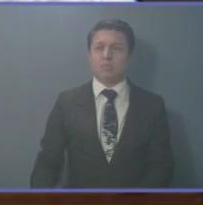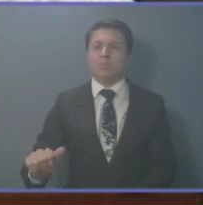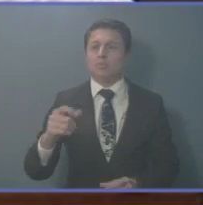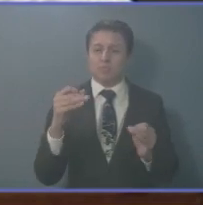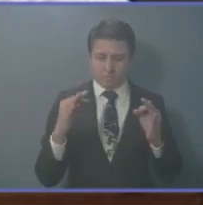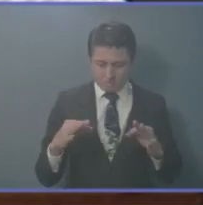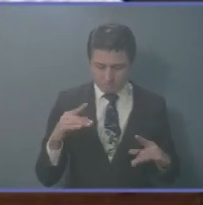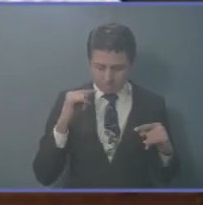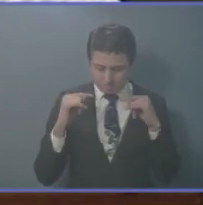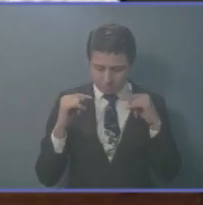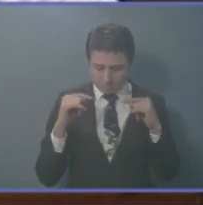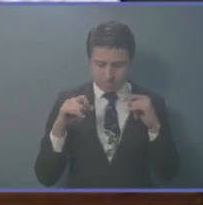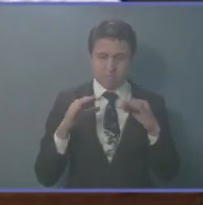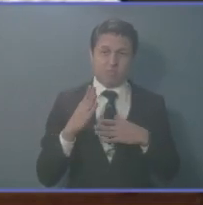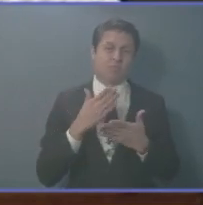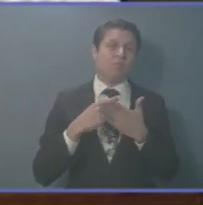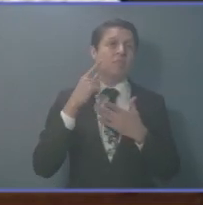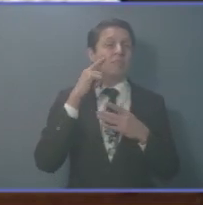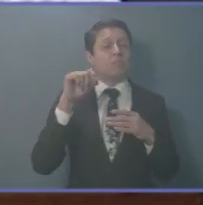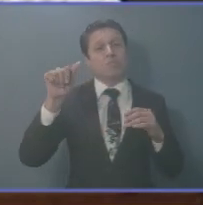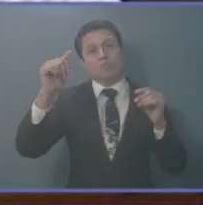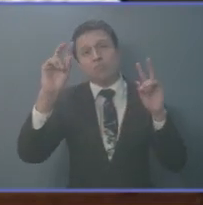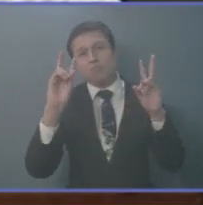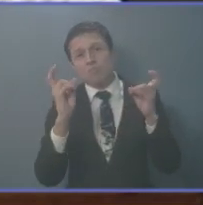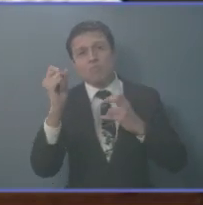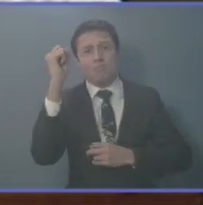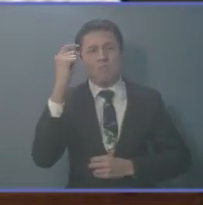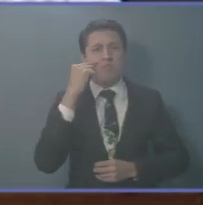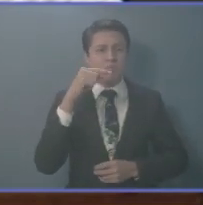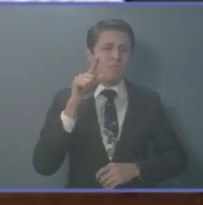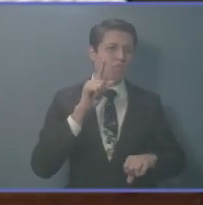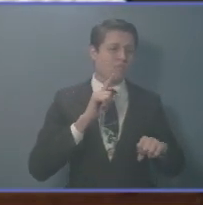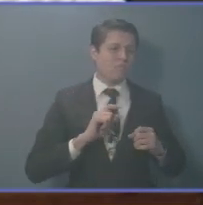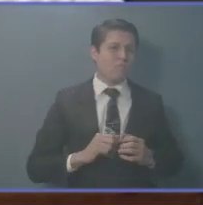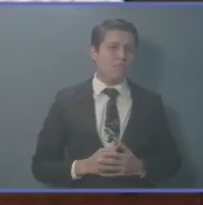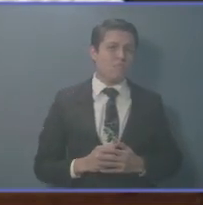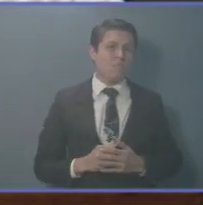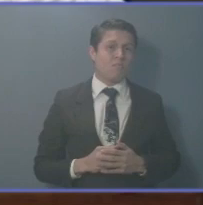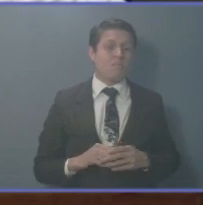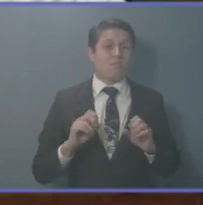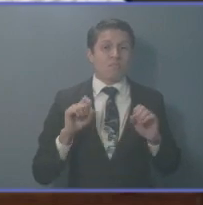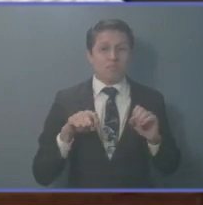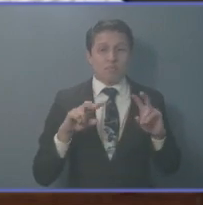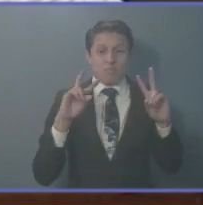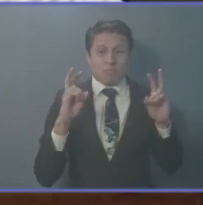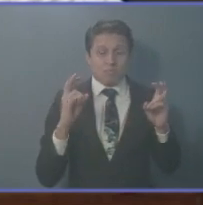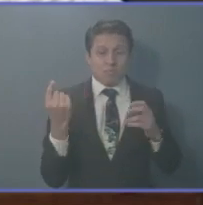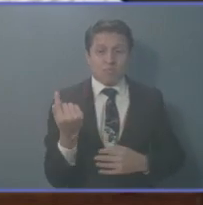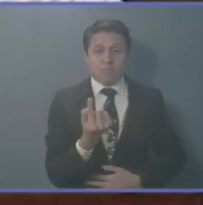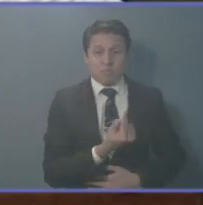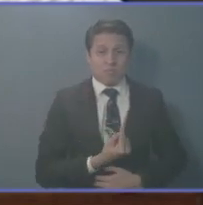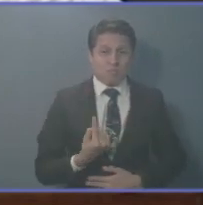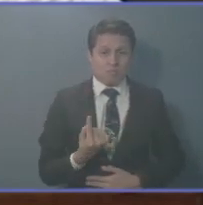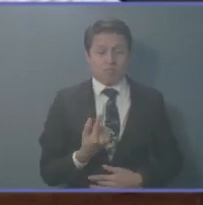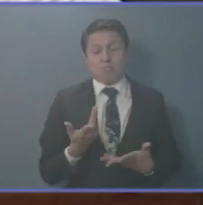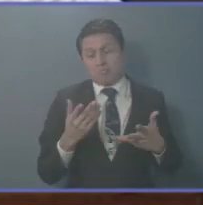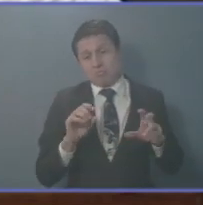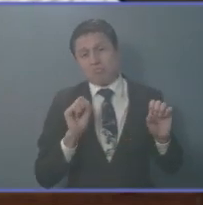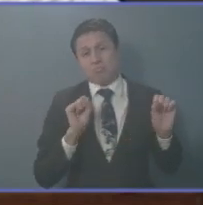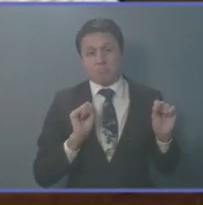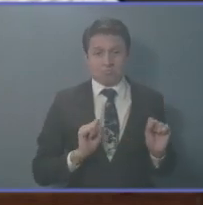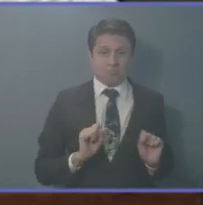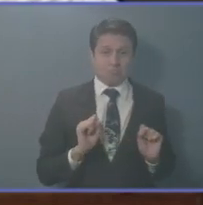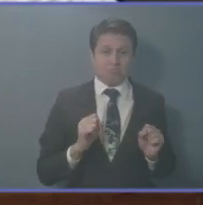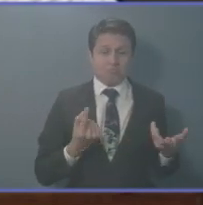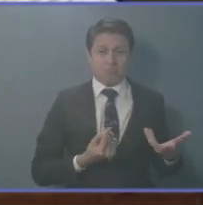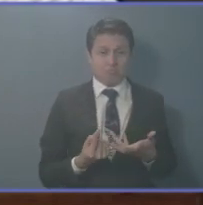realizar en el marco de esta enfermedad. Por otro punto importante a legislar es en relación a las personas que podrán ser